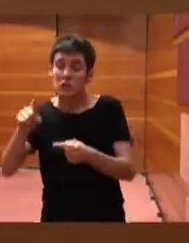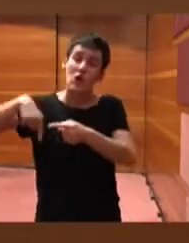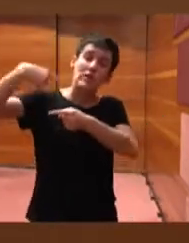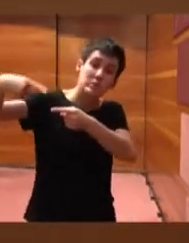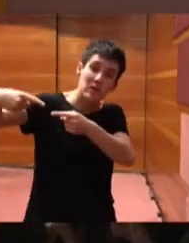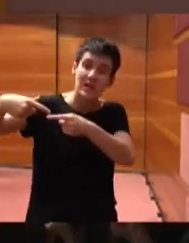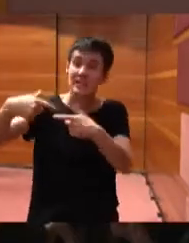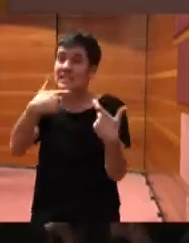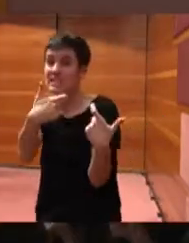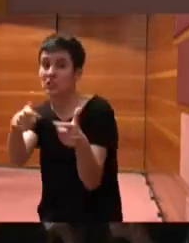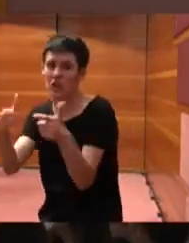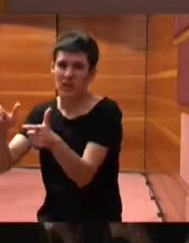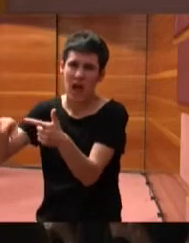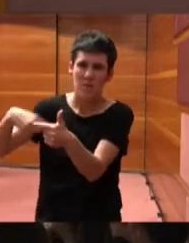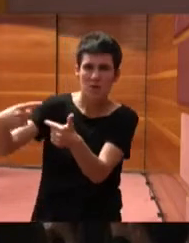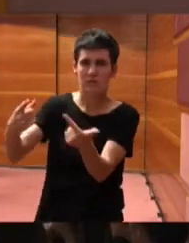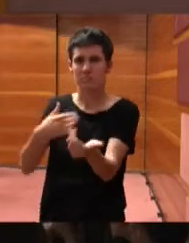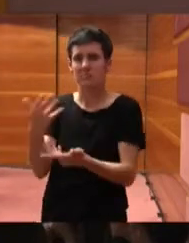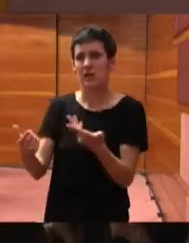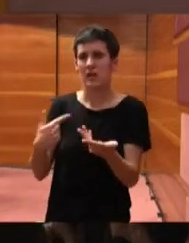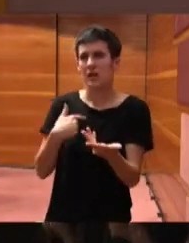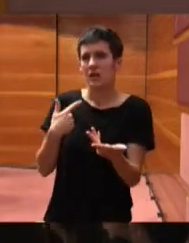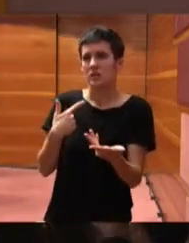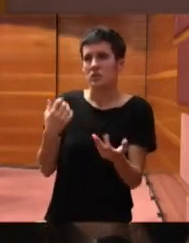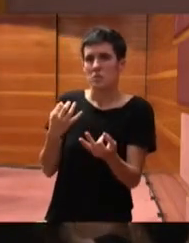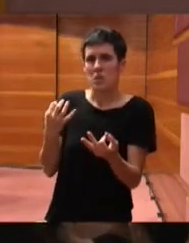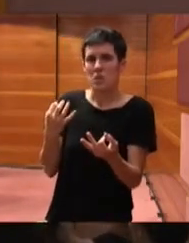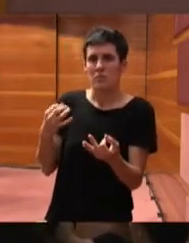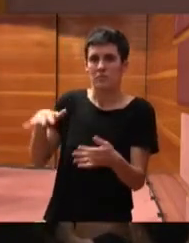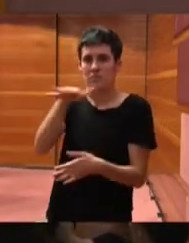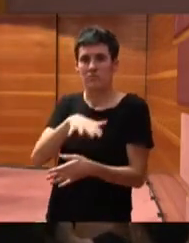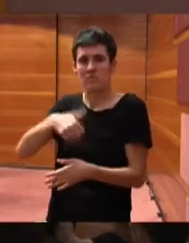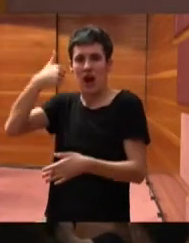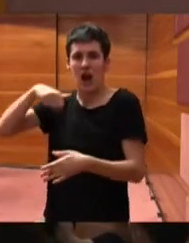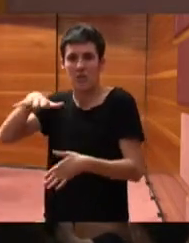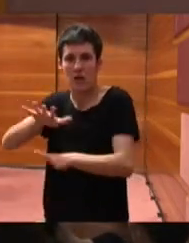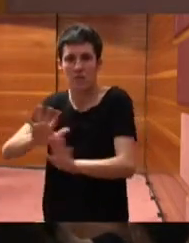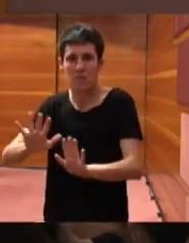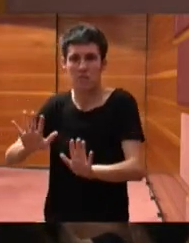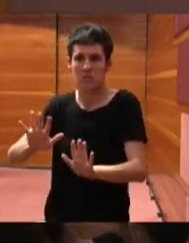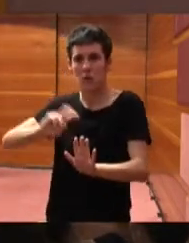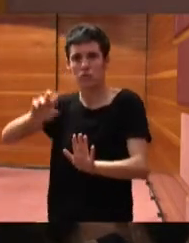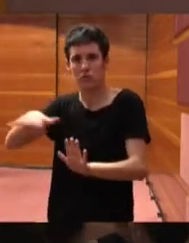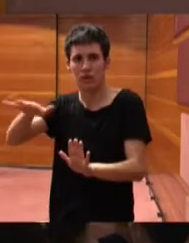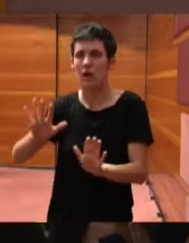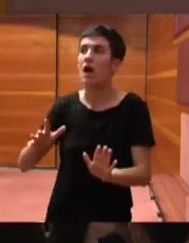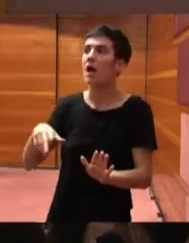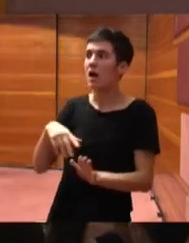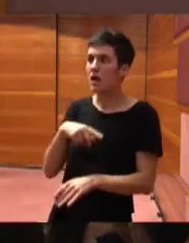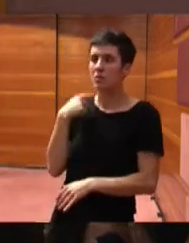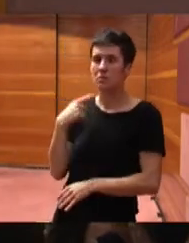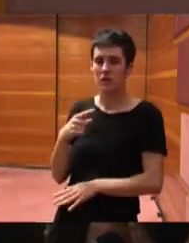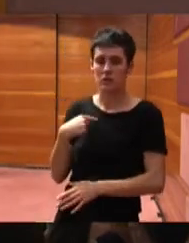qué, sectorializamos, territorializamos, entonces ese que tú has gastado hay que decir que lo has gastado en Álava. ¿Ah? Bueno, bien. Pues vamos a